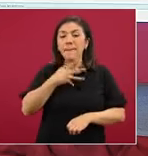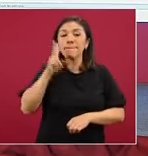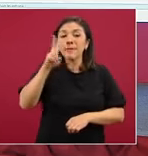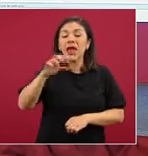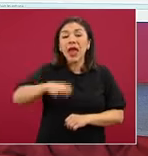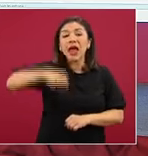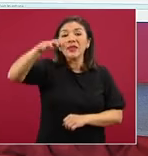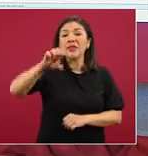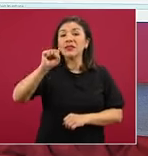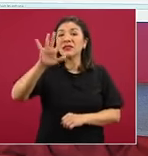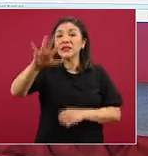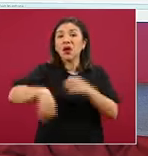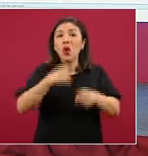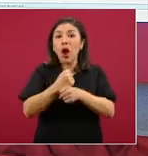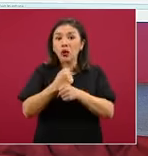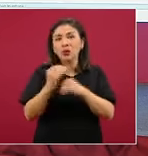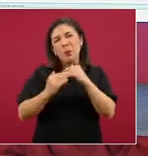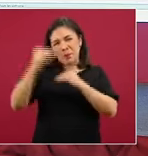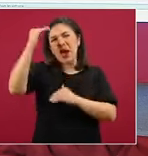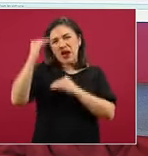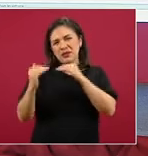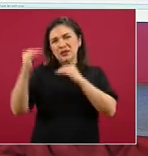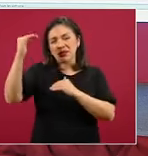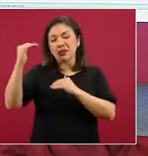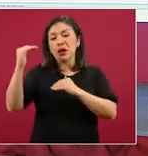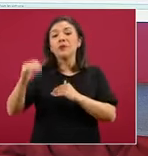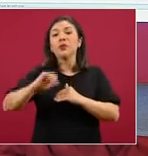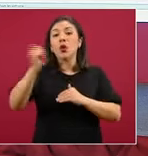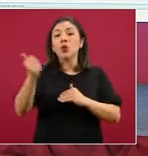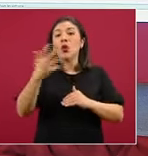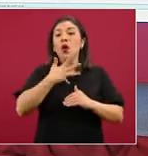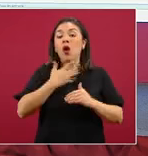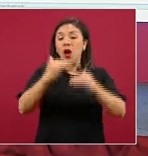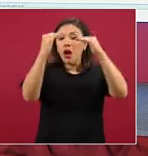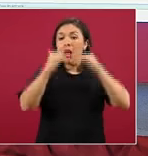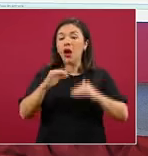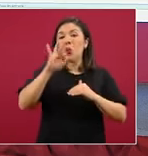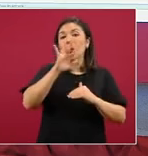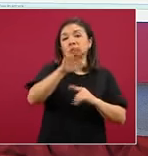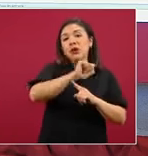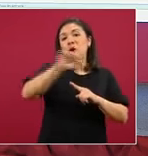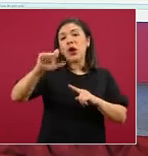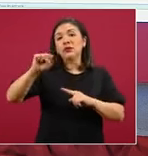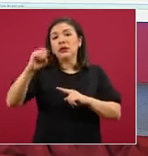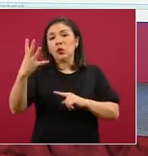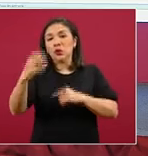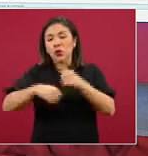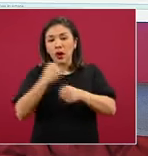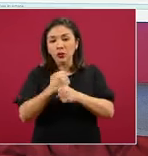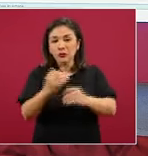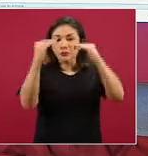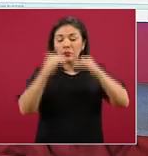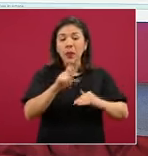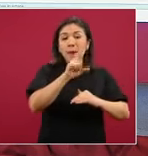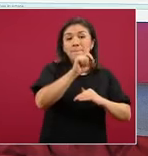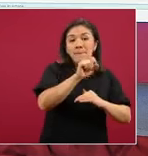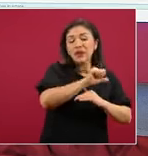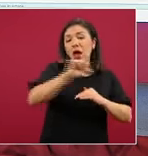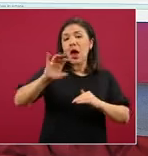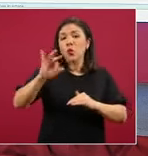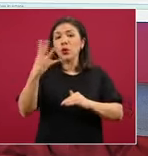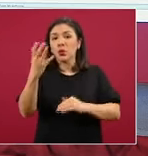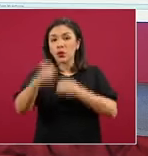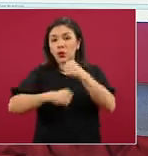de 65 años y más. En esta línea tenemos 45 a 64 años, 20 a 44 años y menos